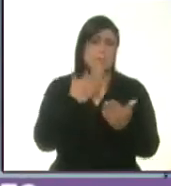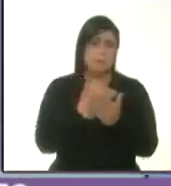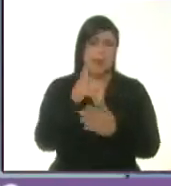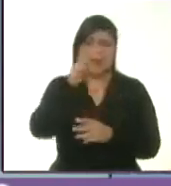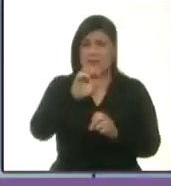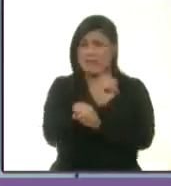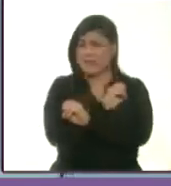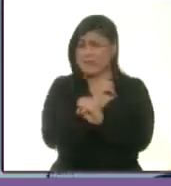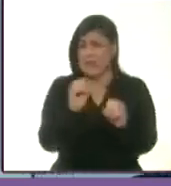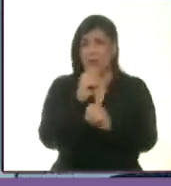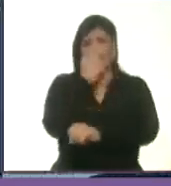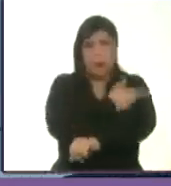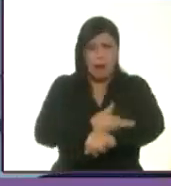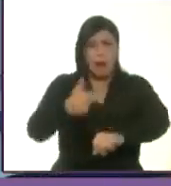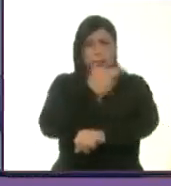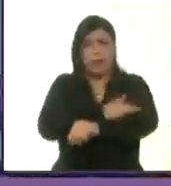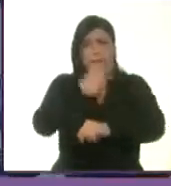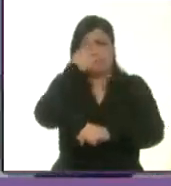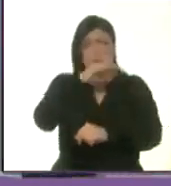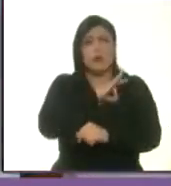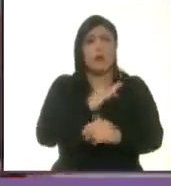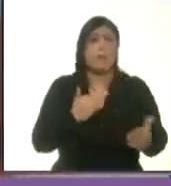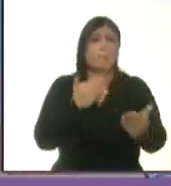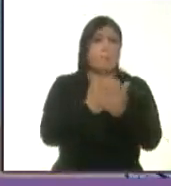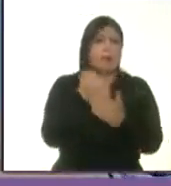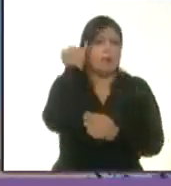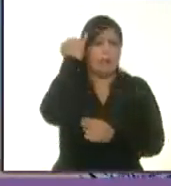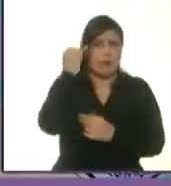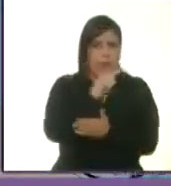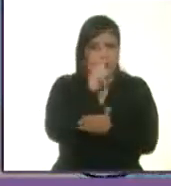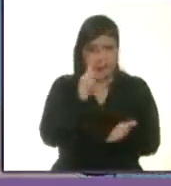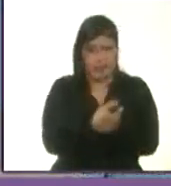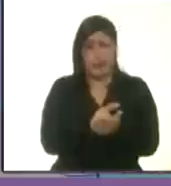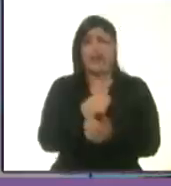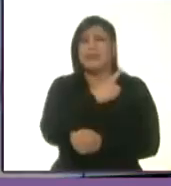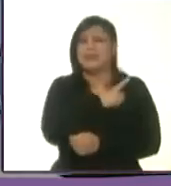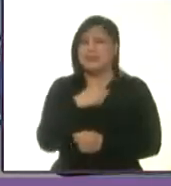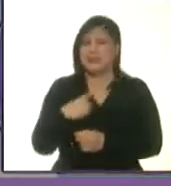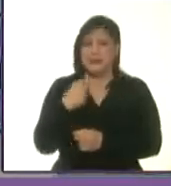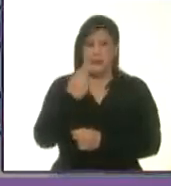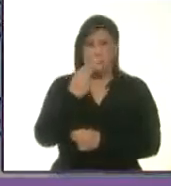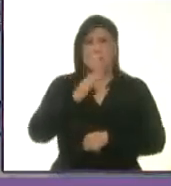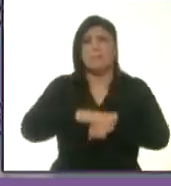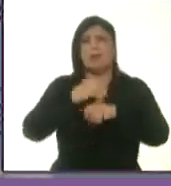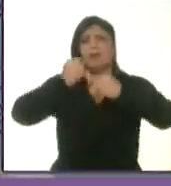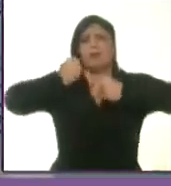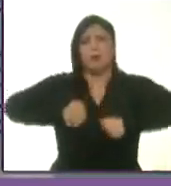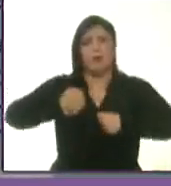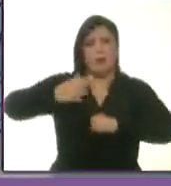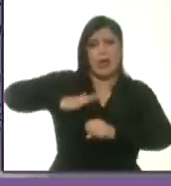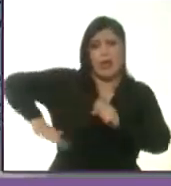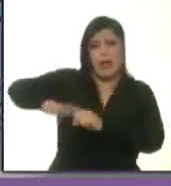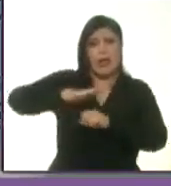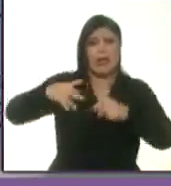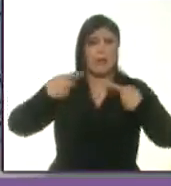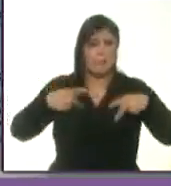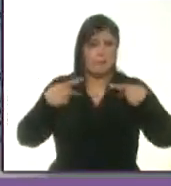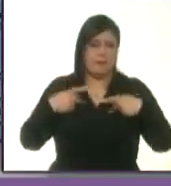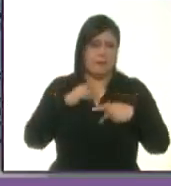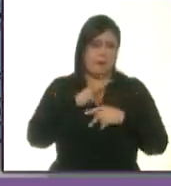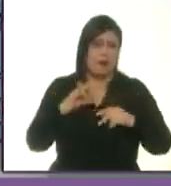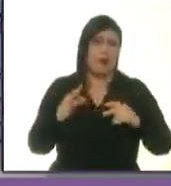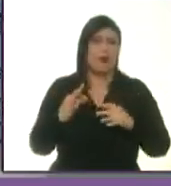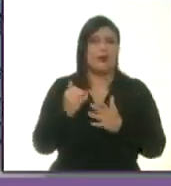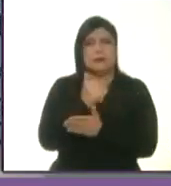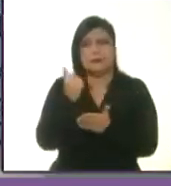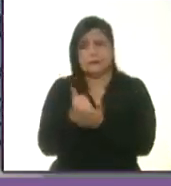poder presentar una iniciativa de ley es necesario que fortalezcamos al ciudadano y participe en